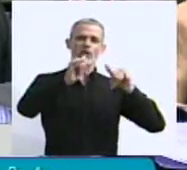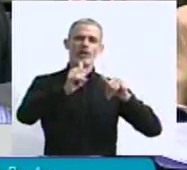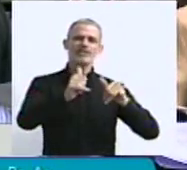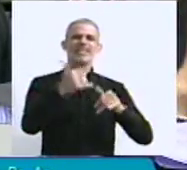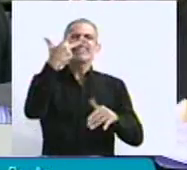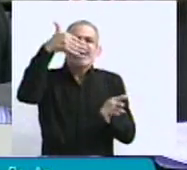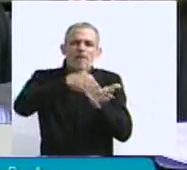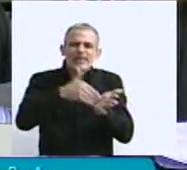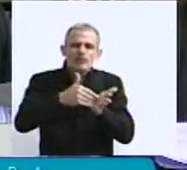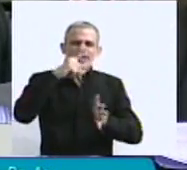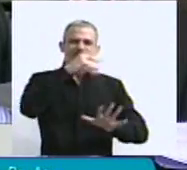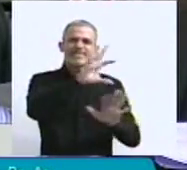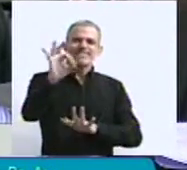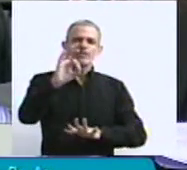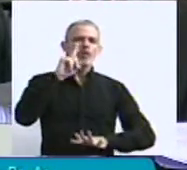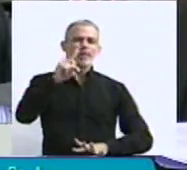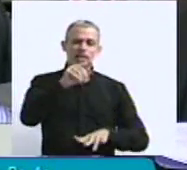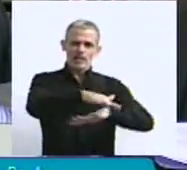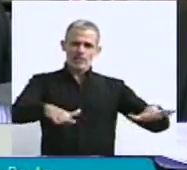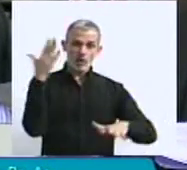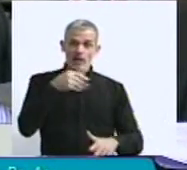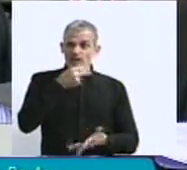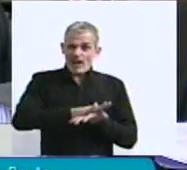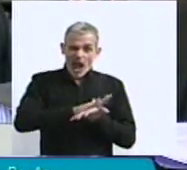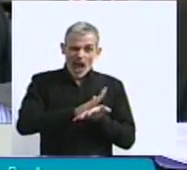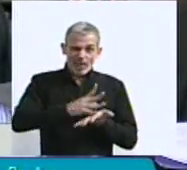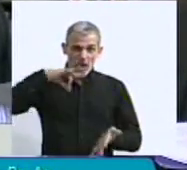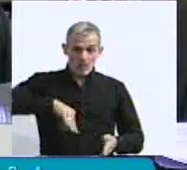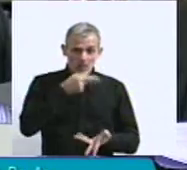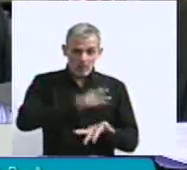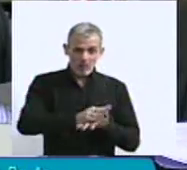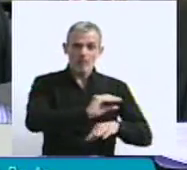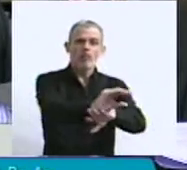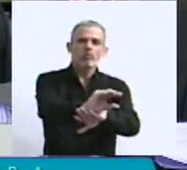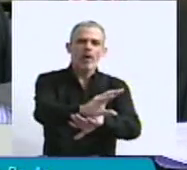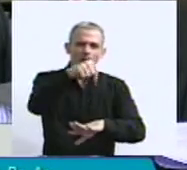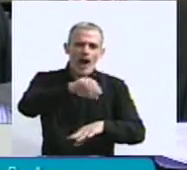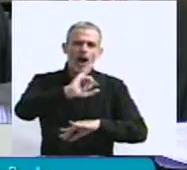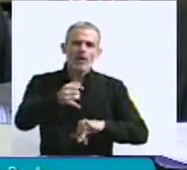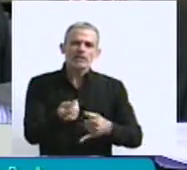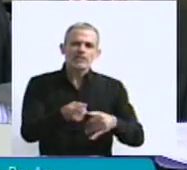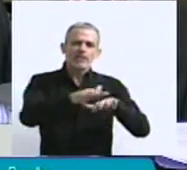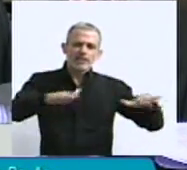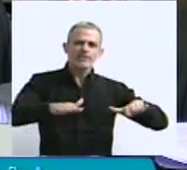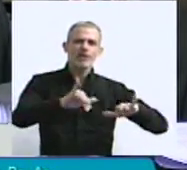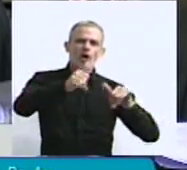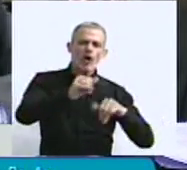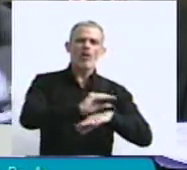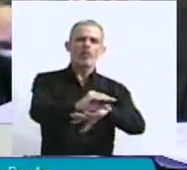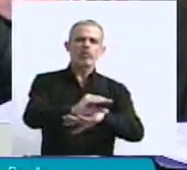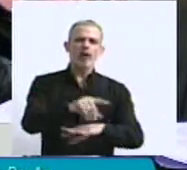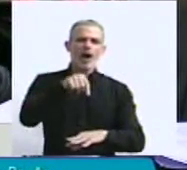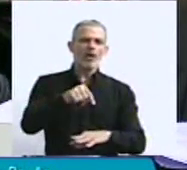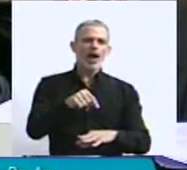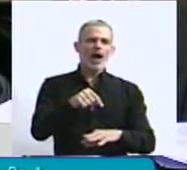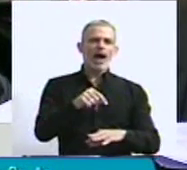de 3.700.000 chicos que antes no tenían ese ingreso, hay más pobres que